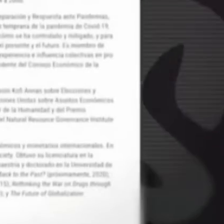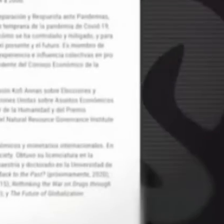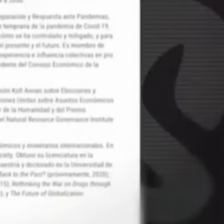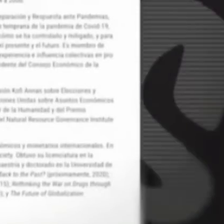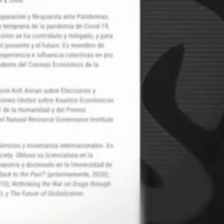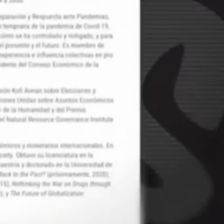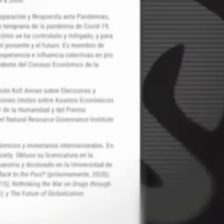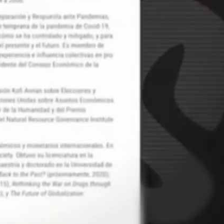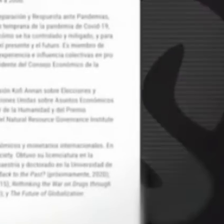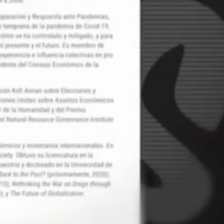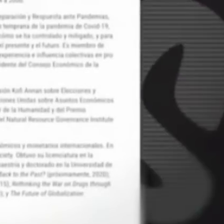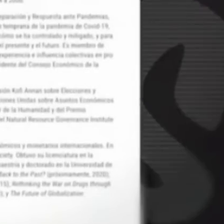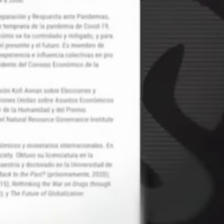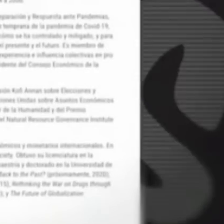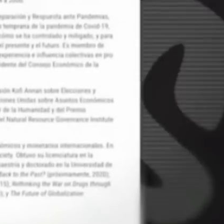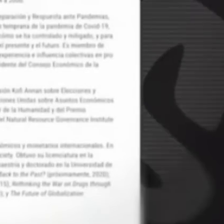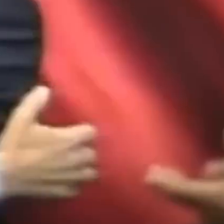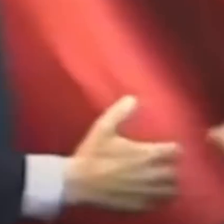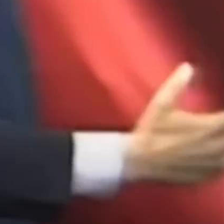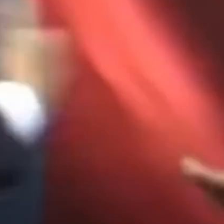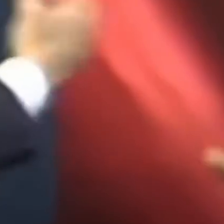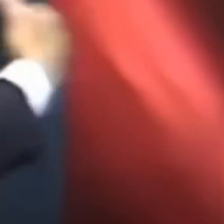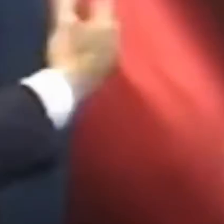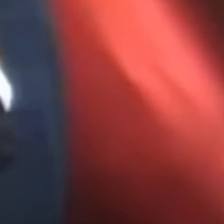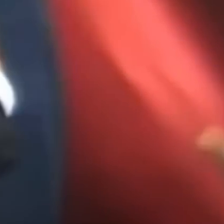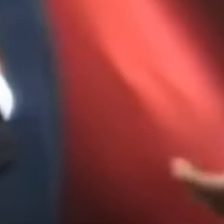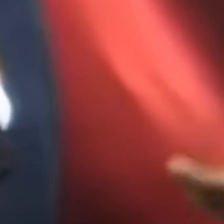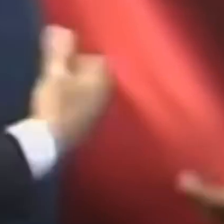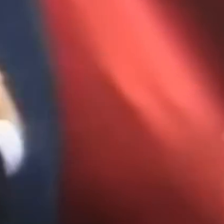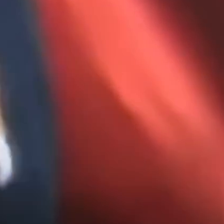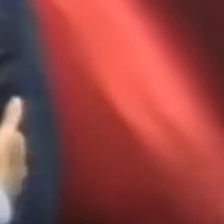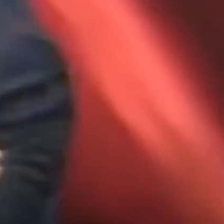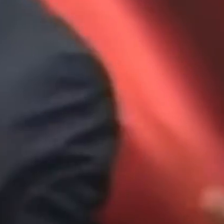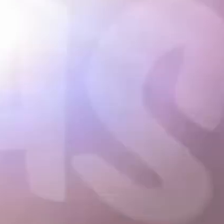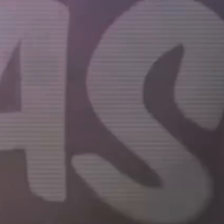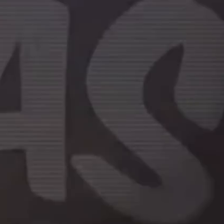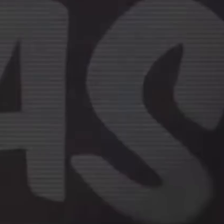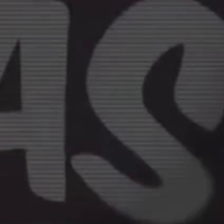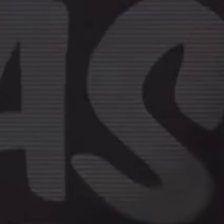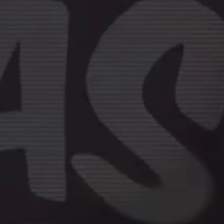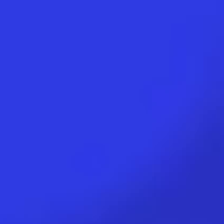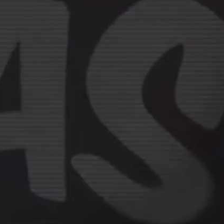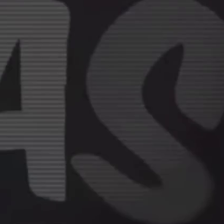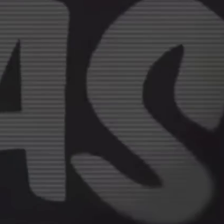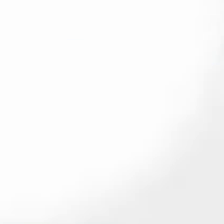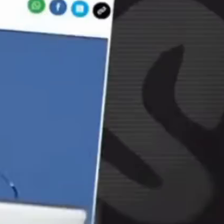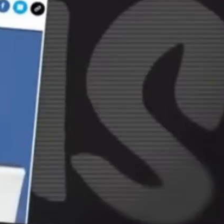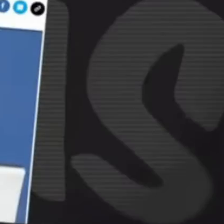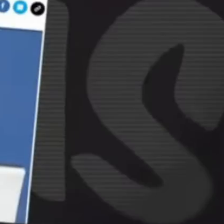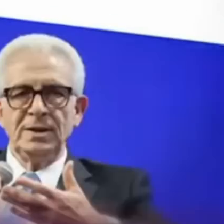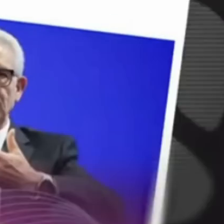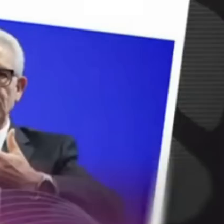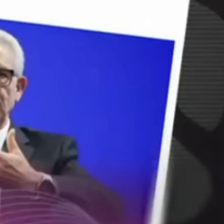Desde su exilio dorado en empresas y organismos financieros de Estados Unidos, Ernesto Zedillo reaparece como el nuevo guía moral de una derecha extraviada,